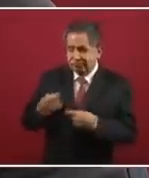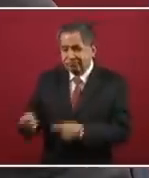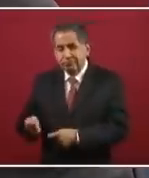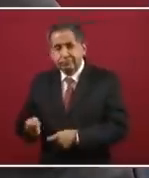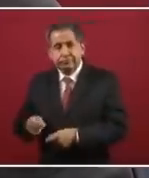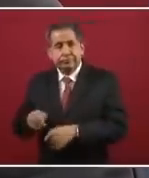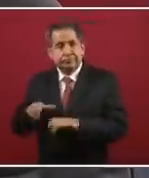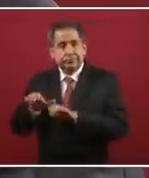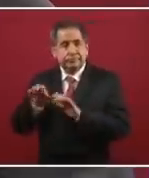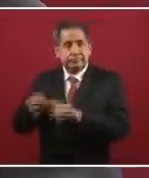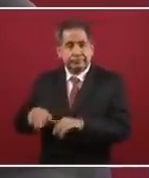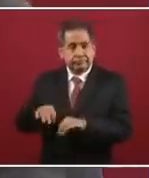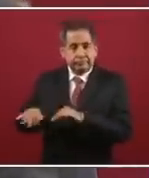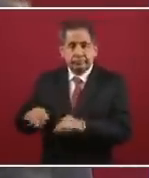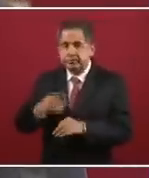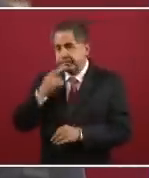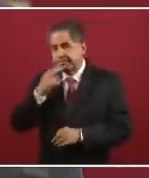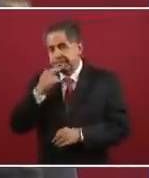Unidos.